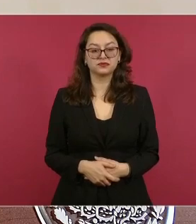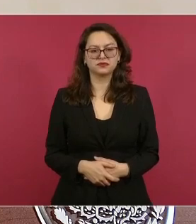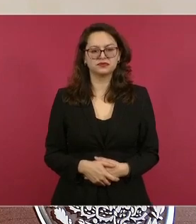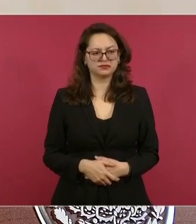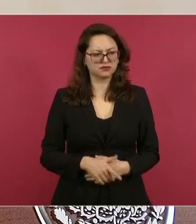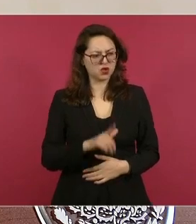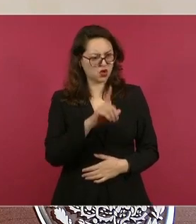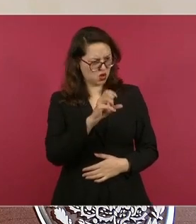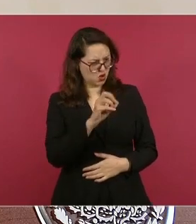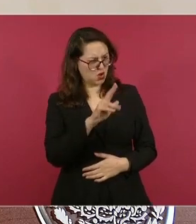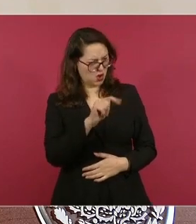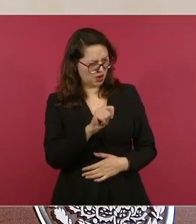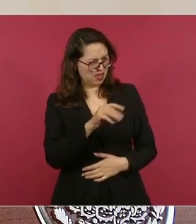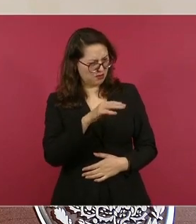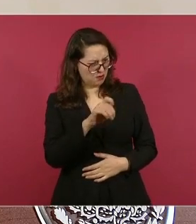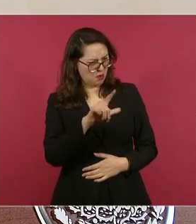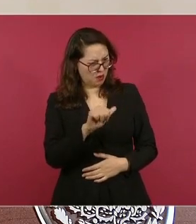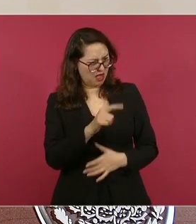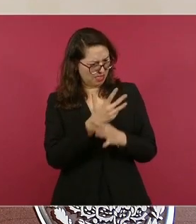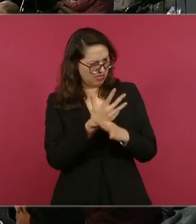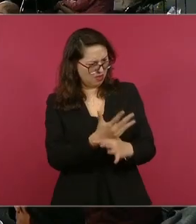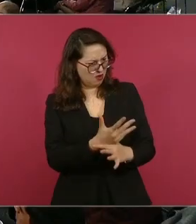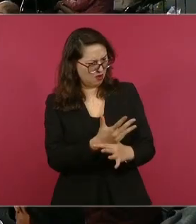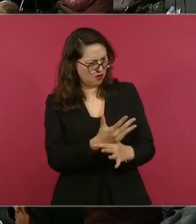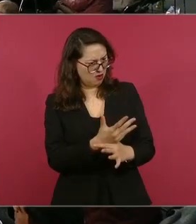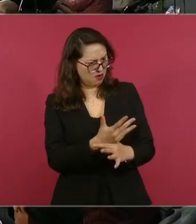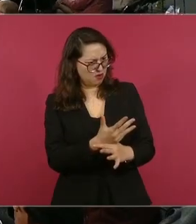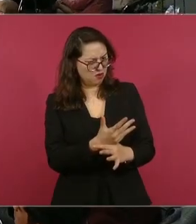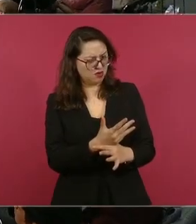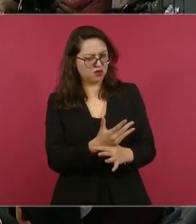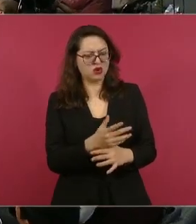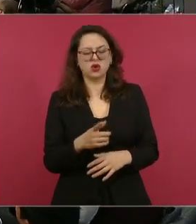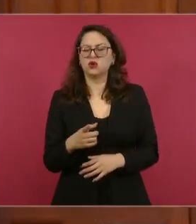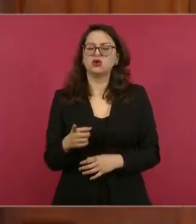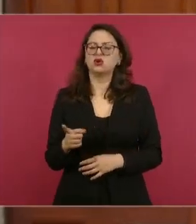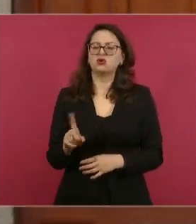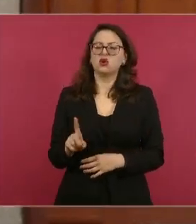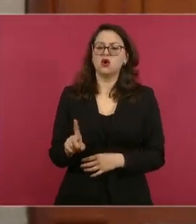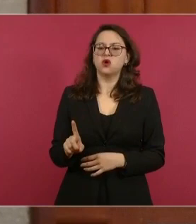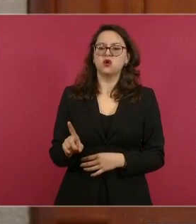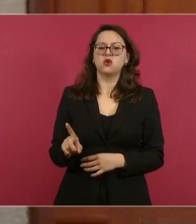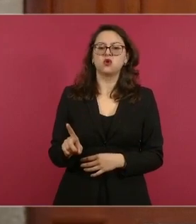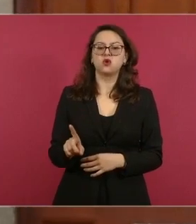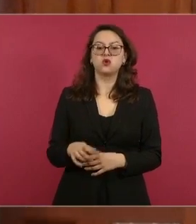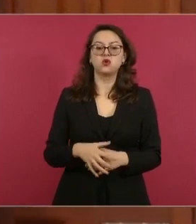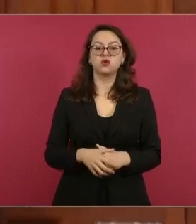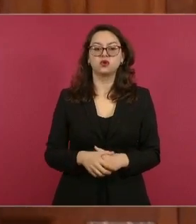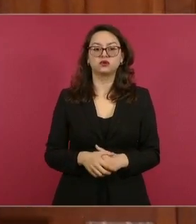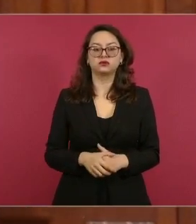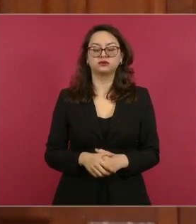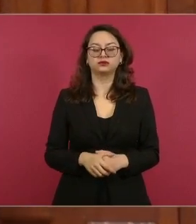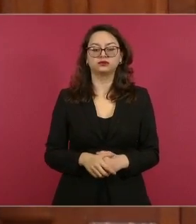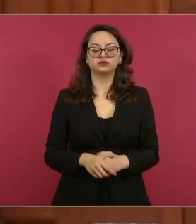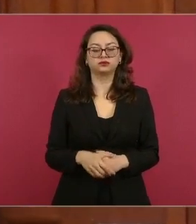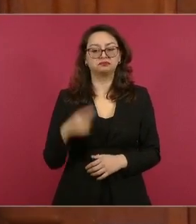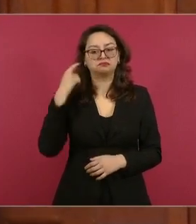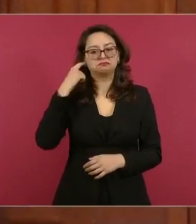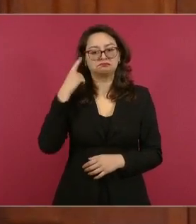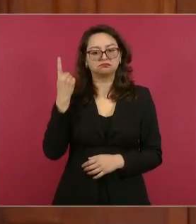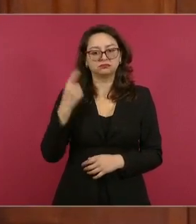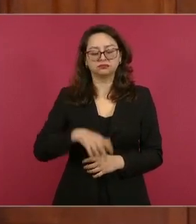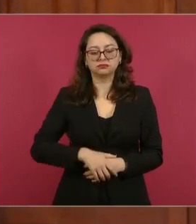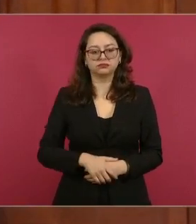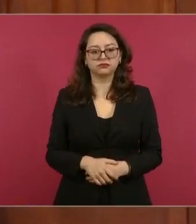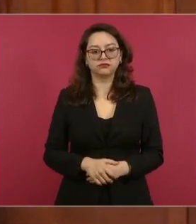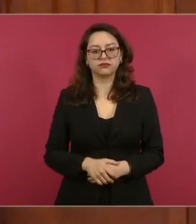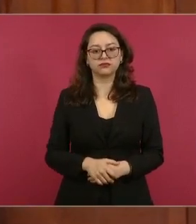Loret de Mola eso de los… No, se hablaba de que había muertos y que había una denuncia de que fue la luz en un